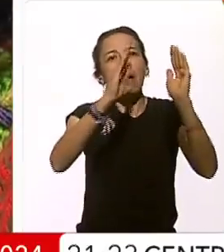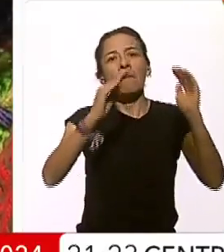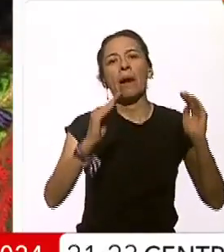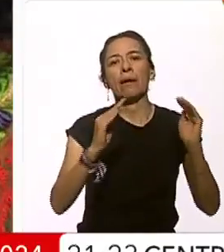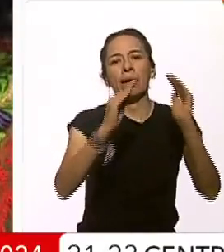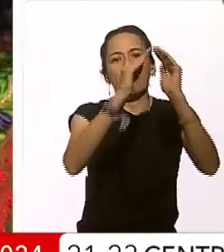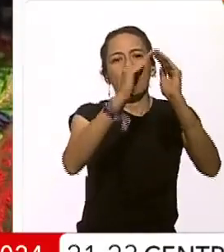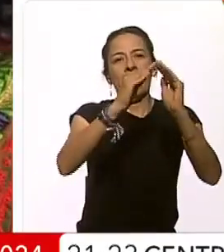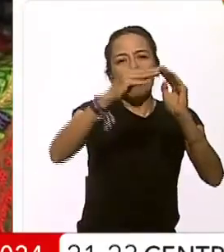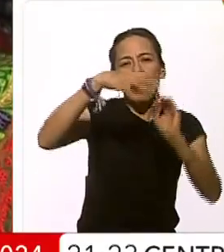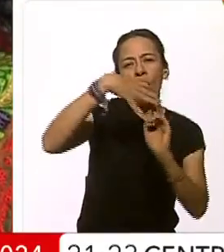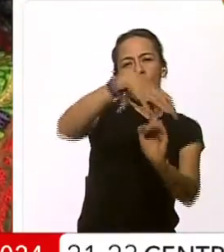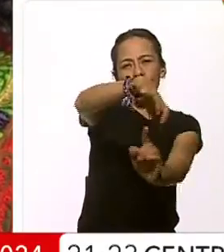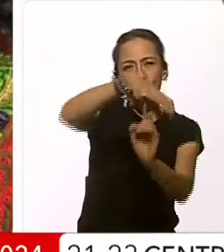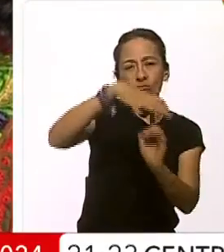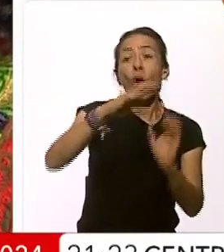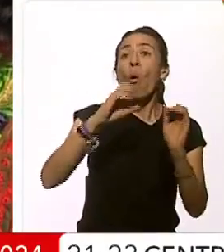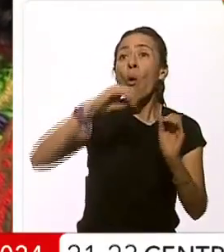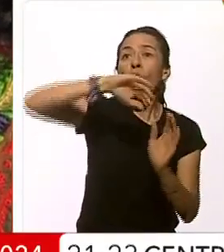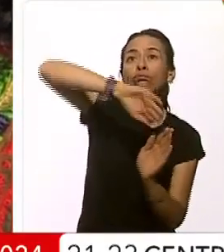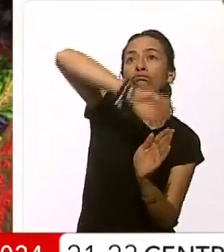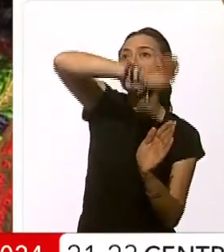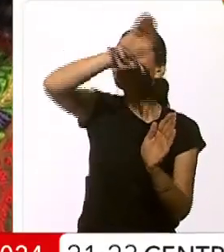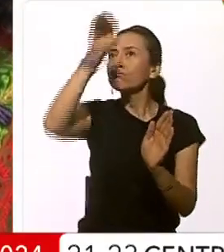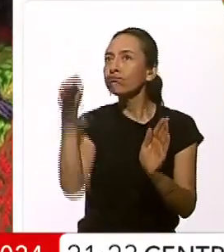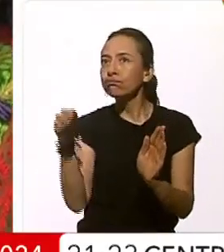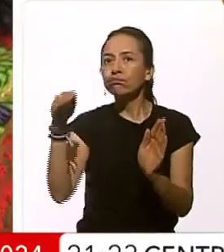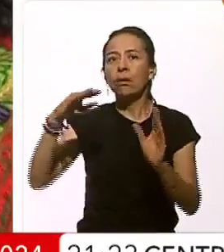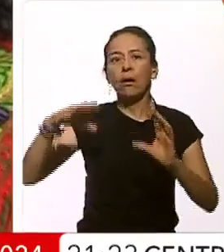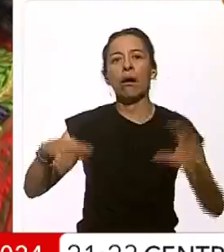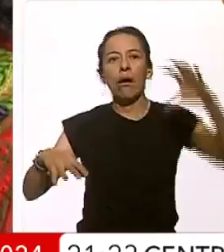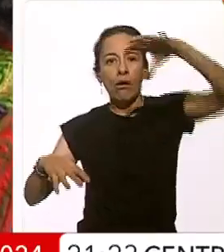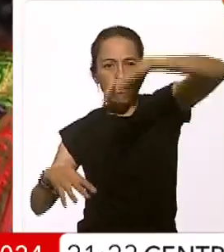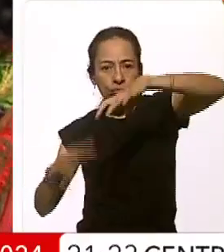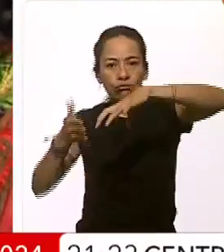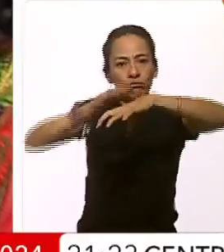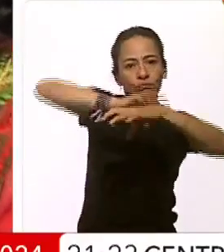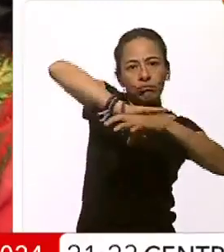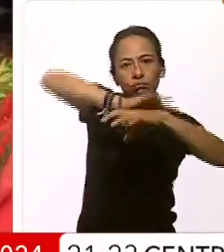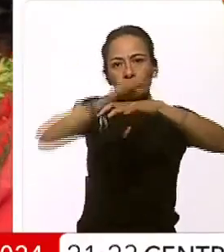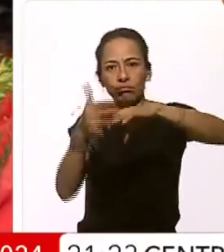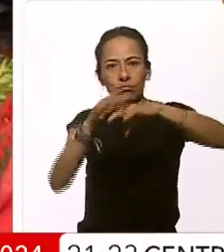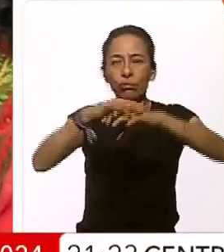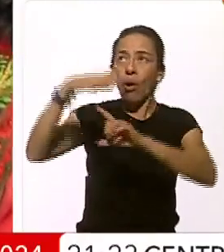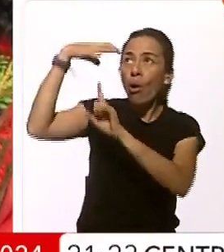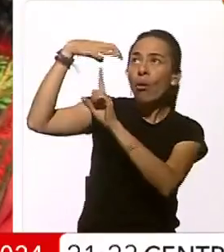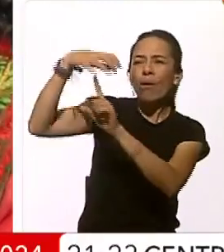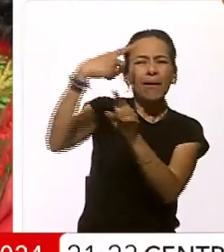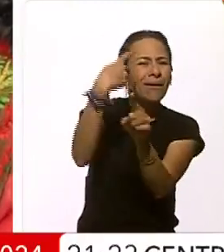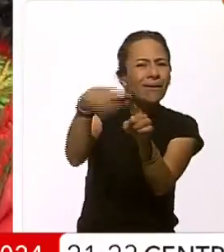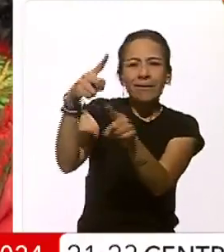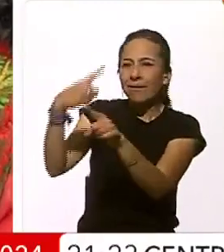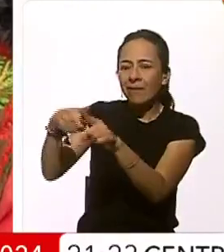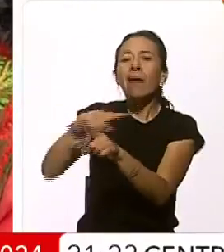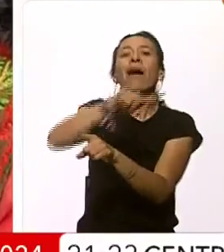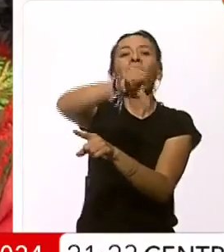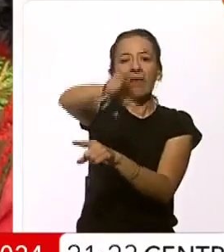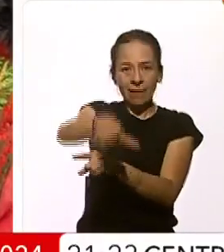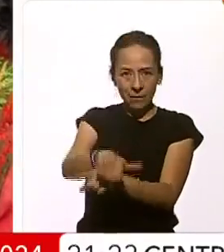se construyeron cúpulas, se construyeron campanarios con otros materiales distintos a los que